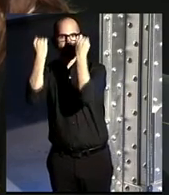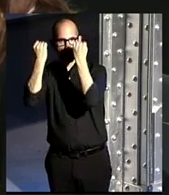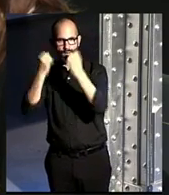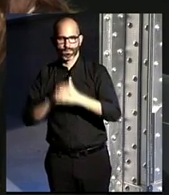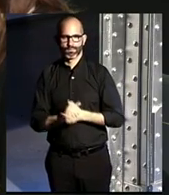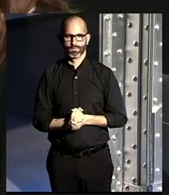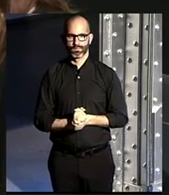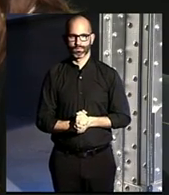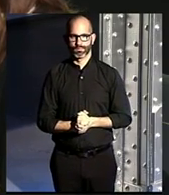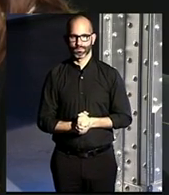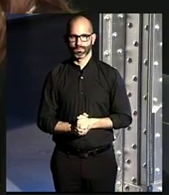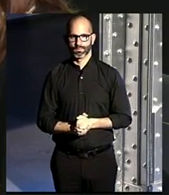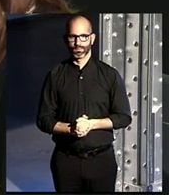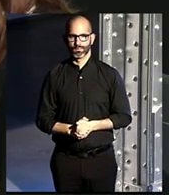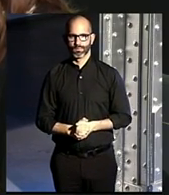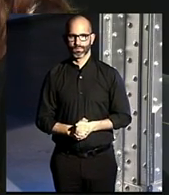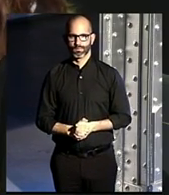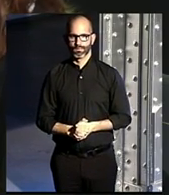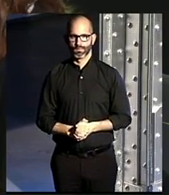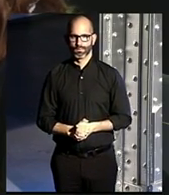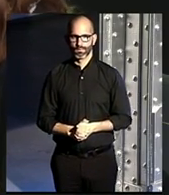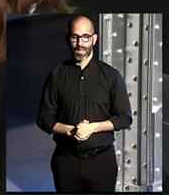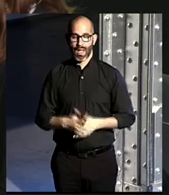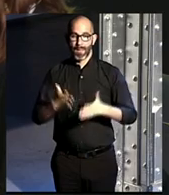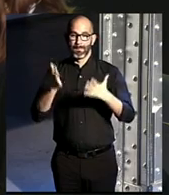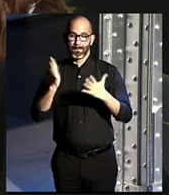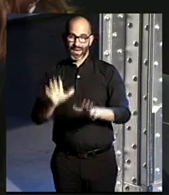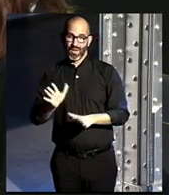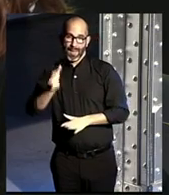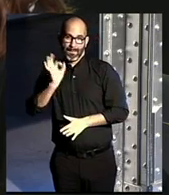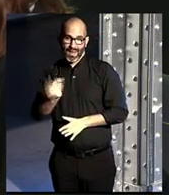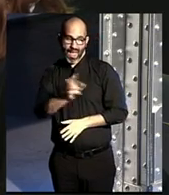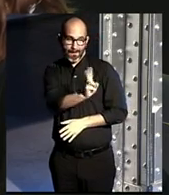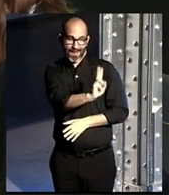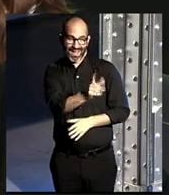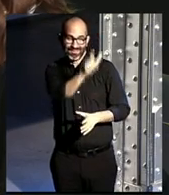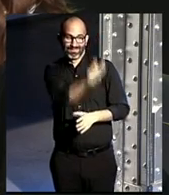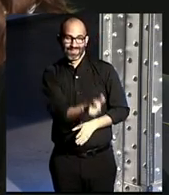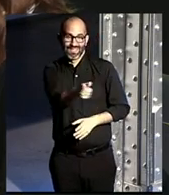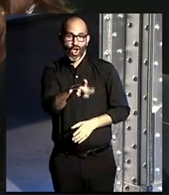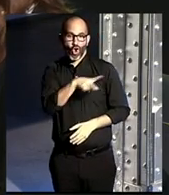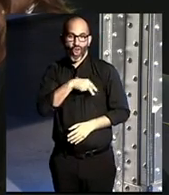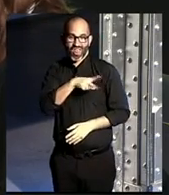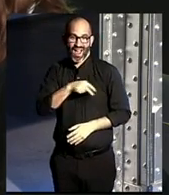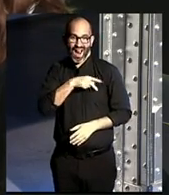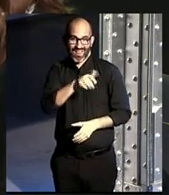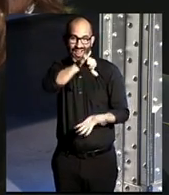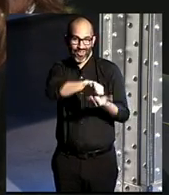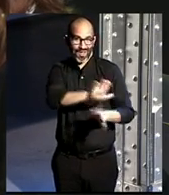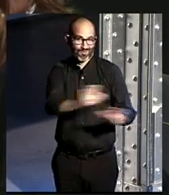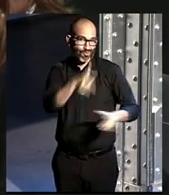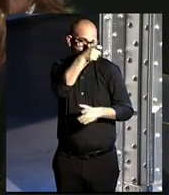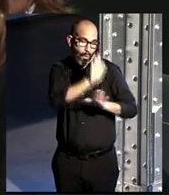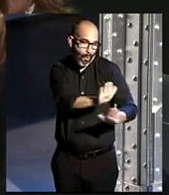the local town councillor. Mientras que Verne se convirtió en un concejal de la ciudad, de su pueblo. So